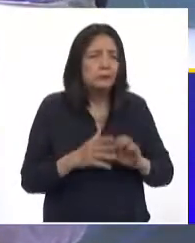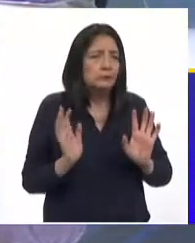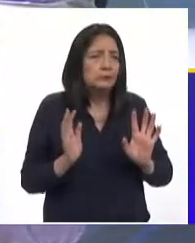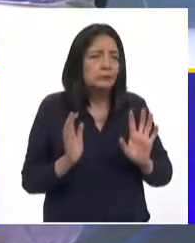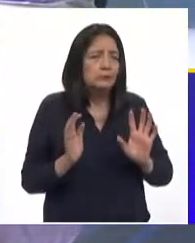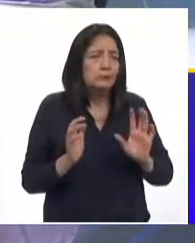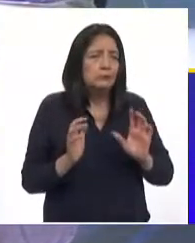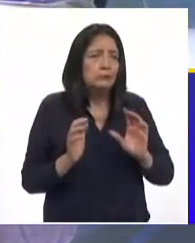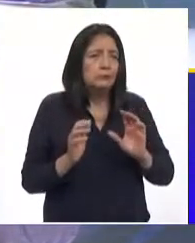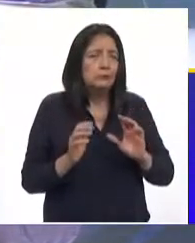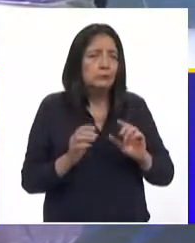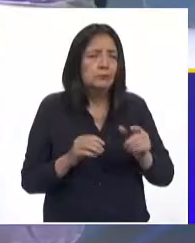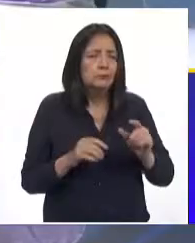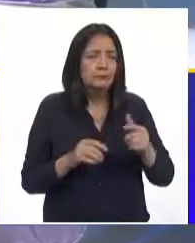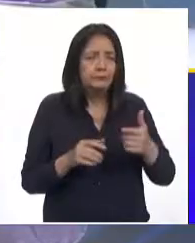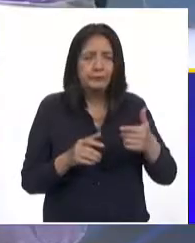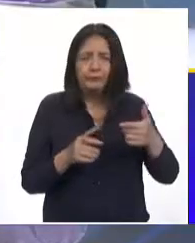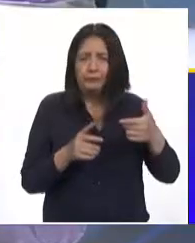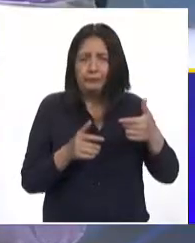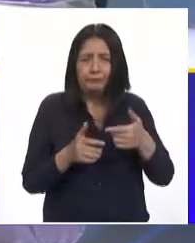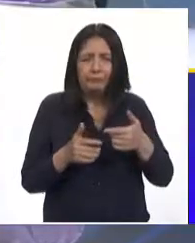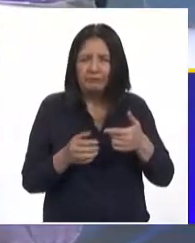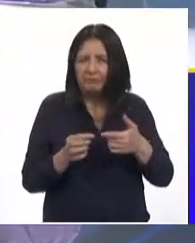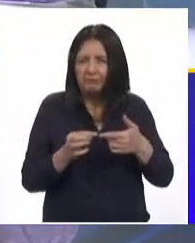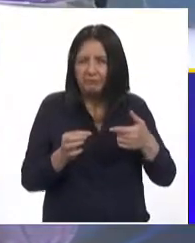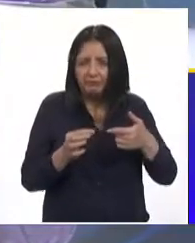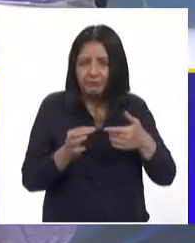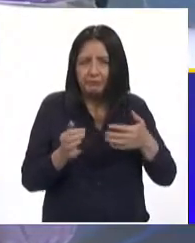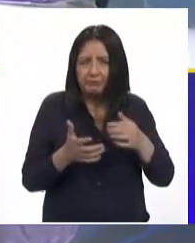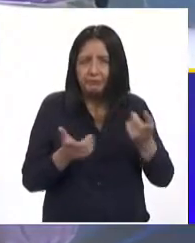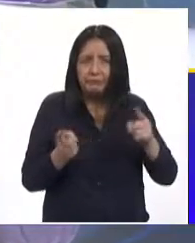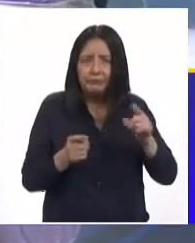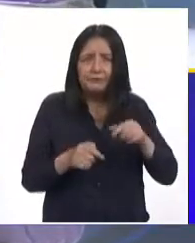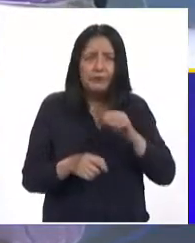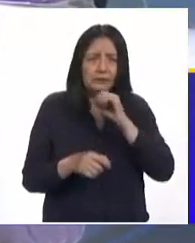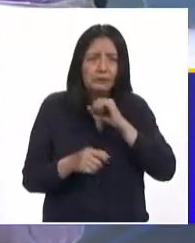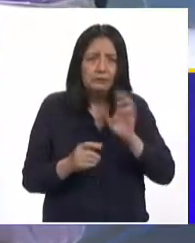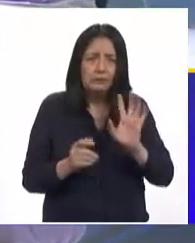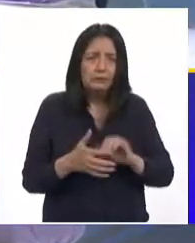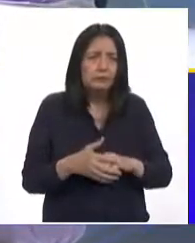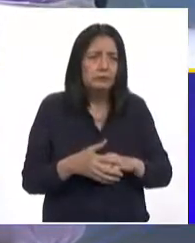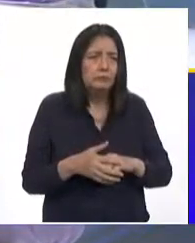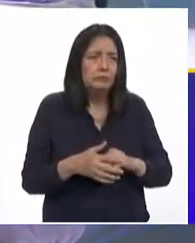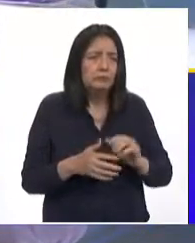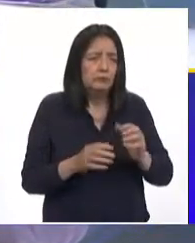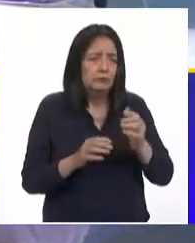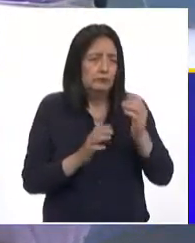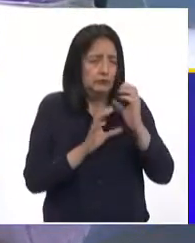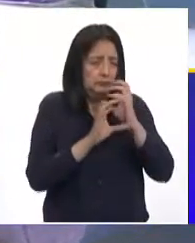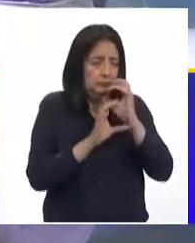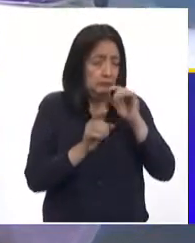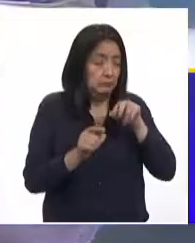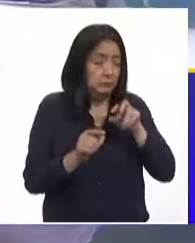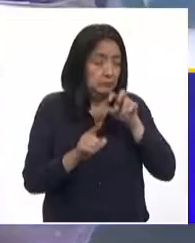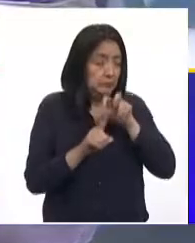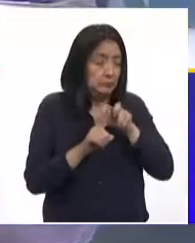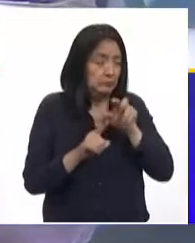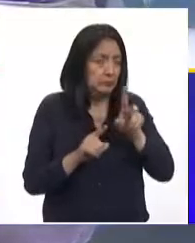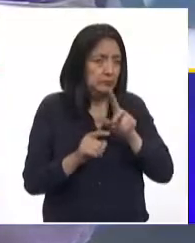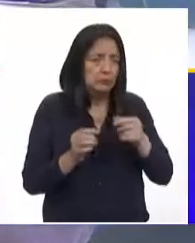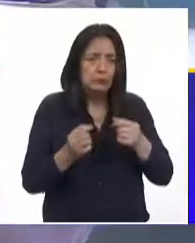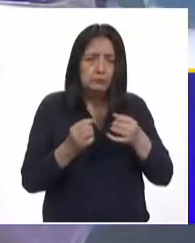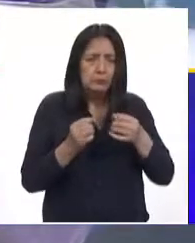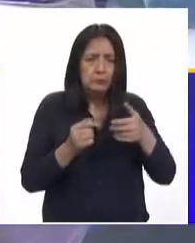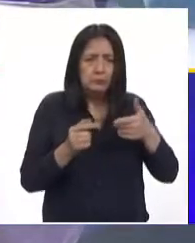ausencia de una aguja cuando se estaba inoculando a un adulto mayor. Hacíamos el zoom de la imagen y no veíamos ninguna